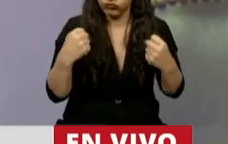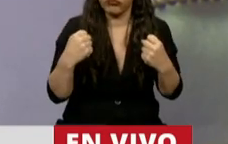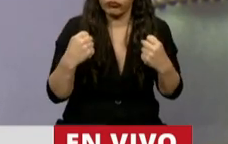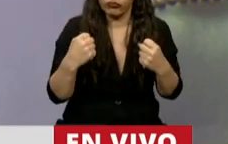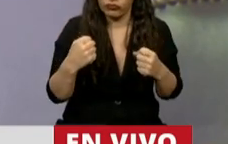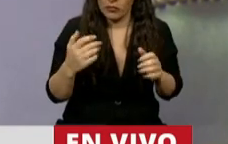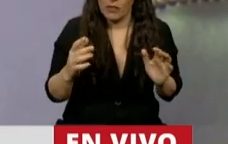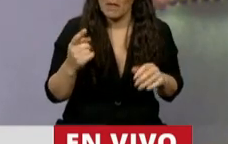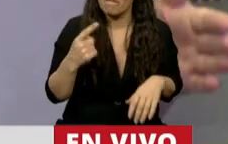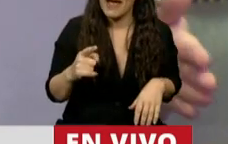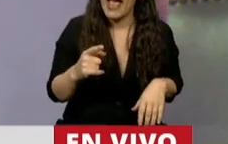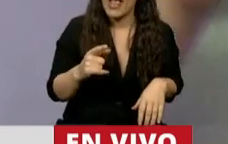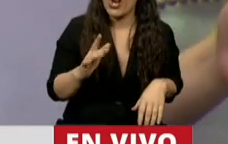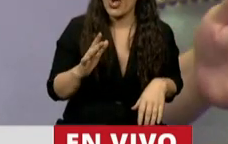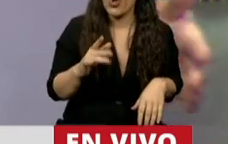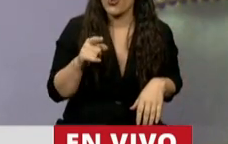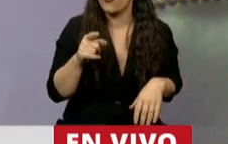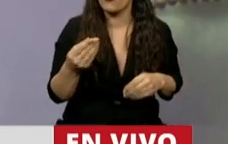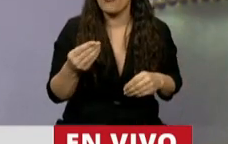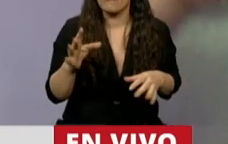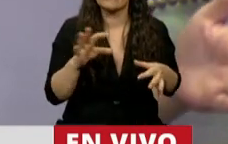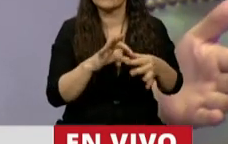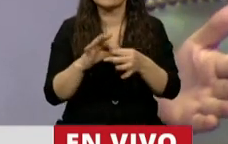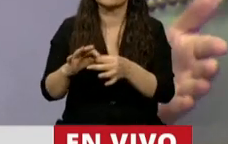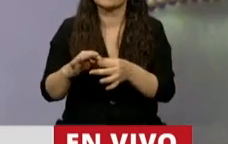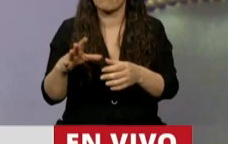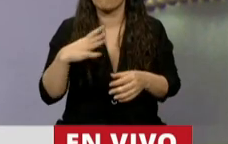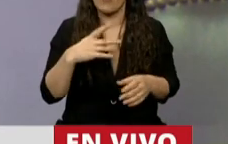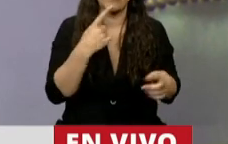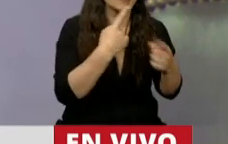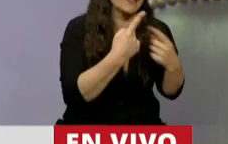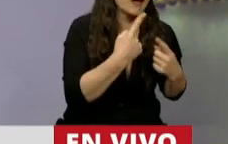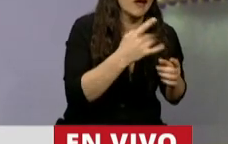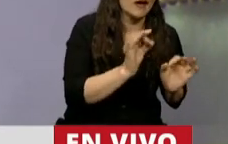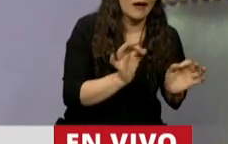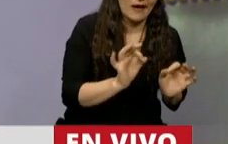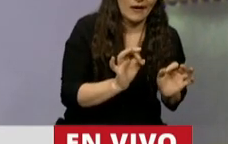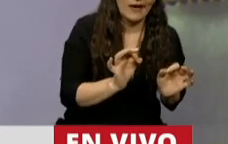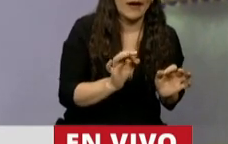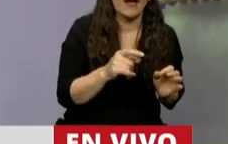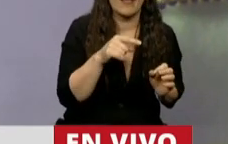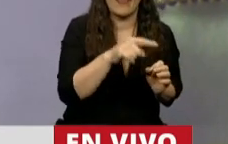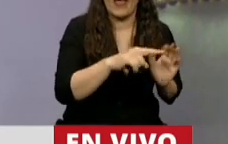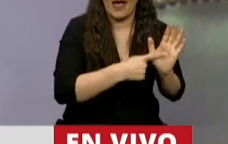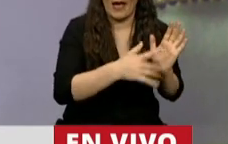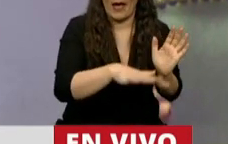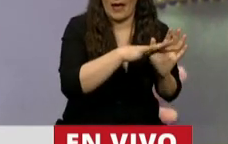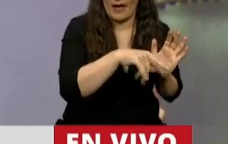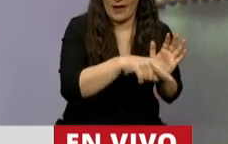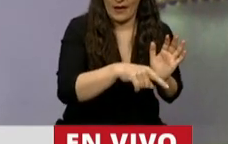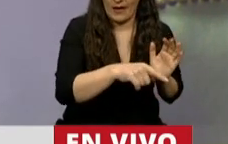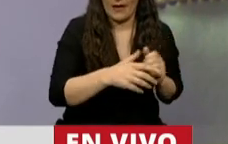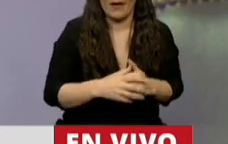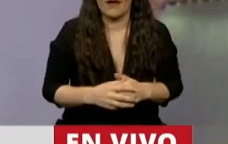Pero lamentablemente, siguiendo el espíritu de la inconsulta con la jurisdicción afectada y